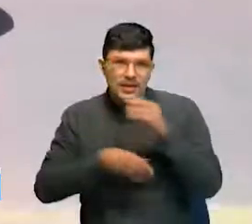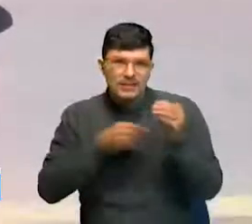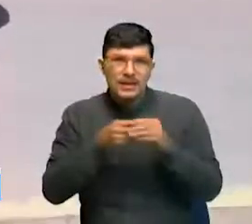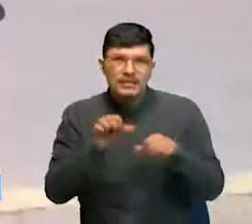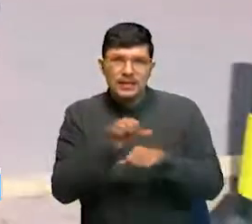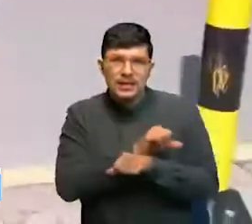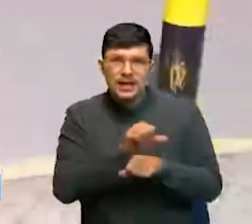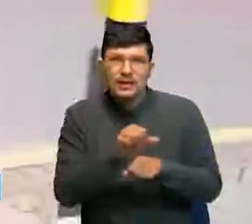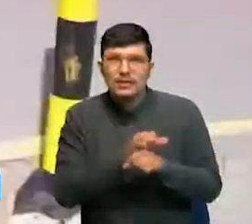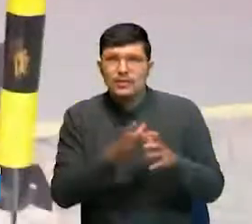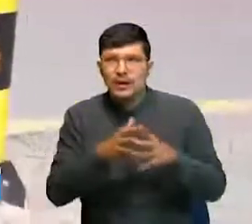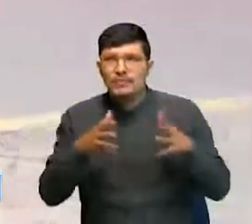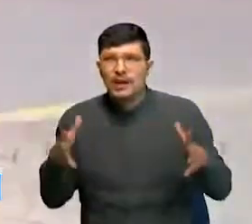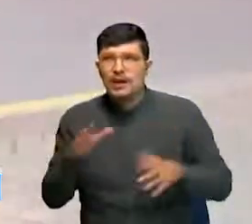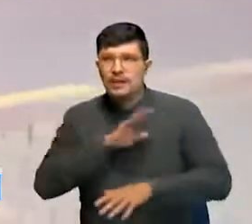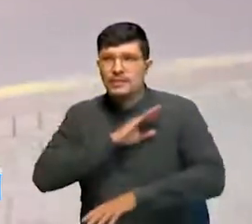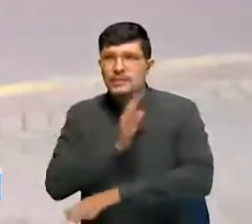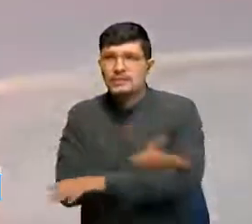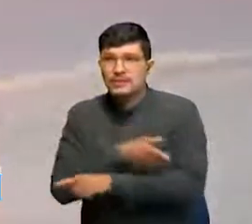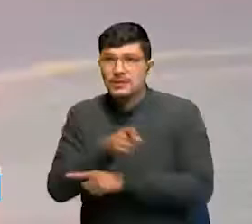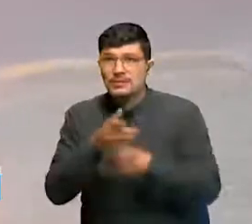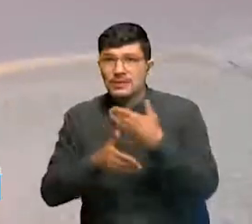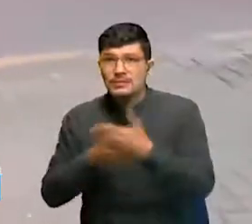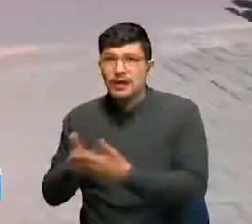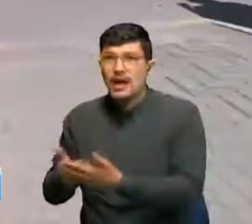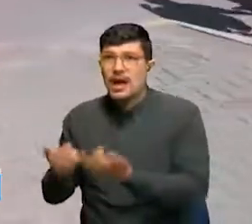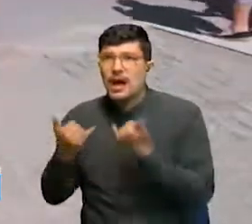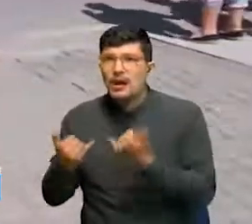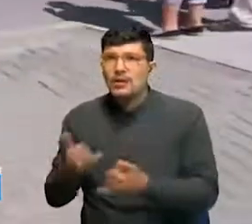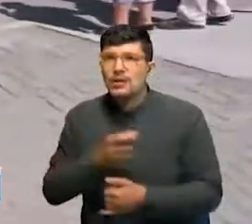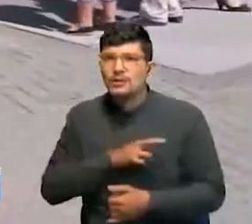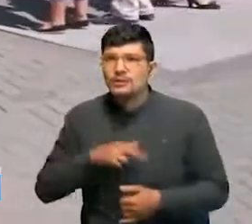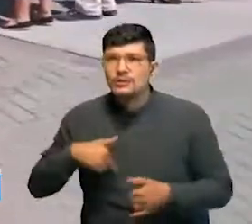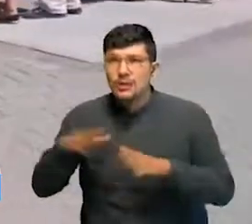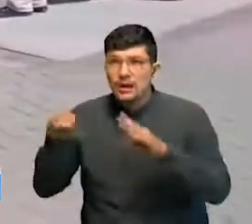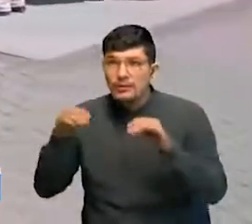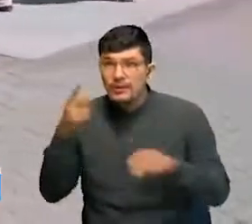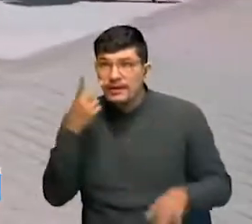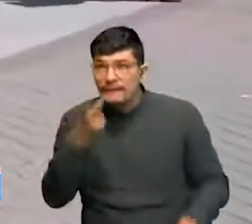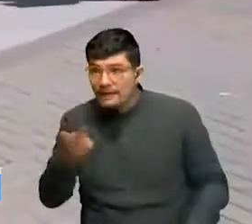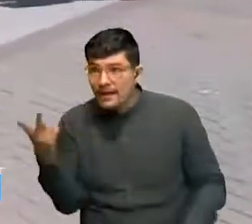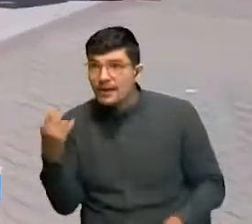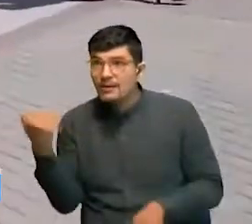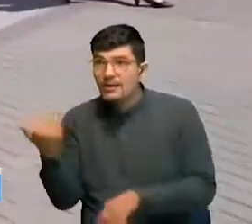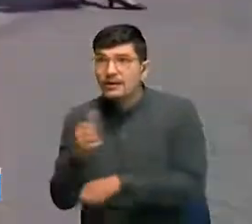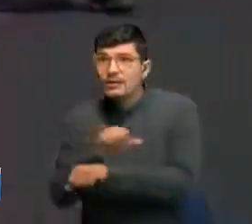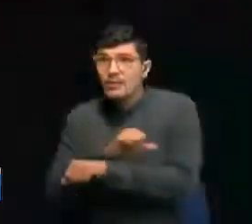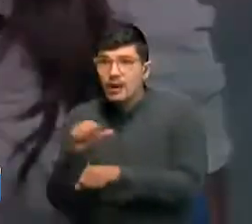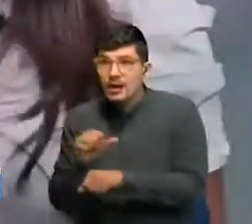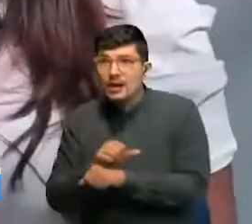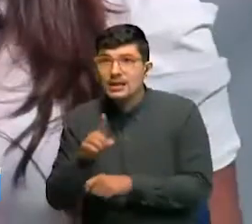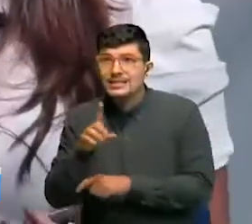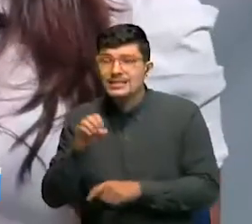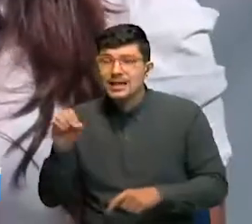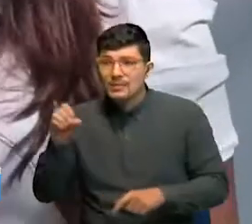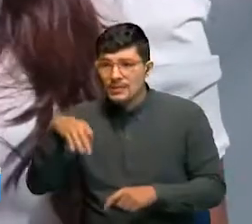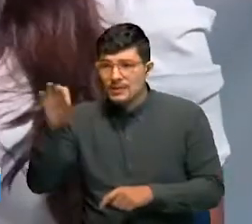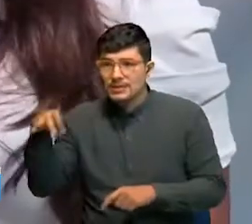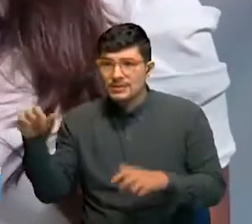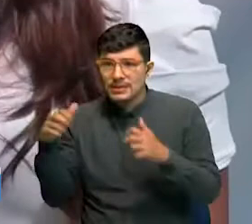mayor tamaño o capacidad. Estamos hablando de que con un vehículo de este tipo 100% eléctrico ahorramos hasta